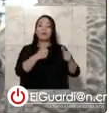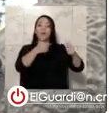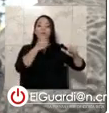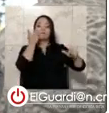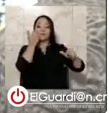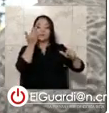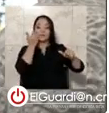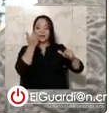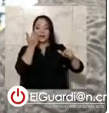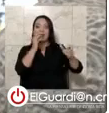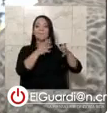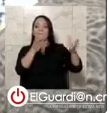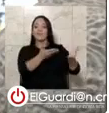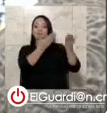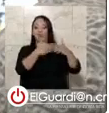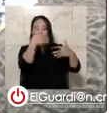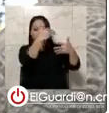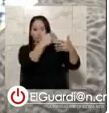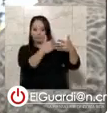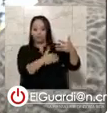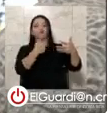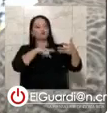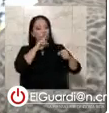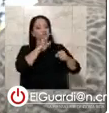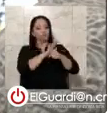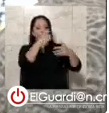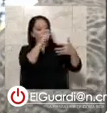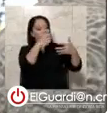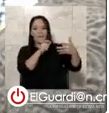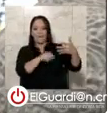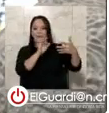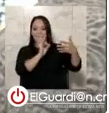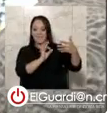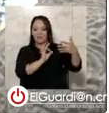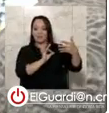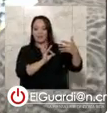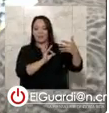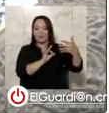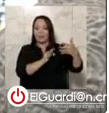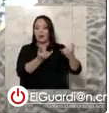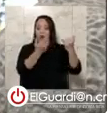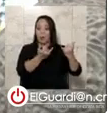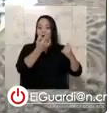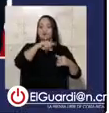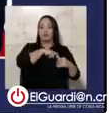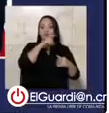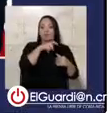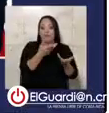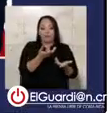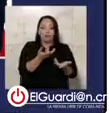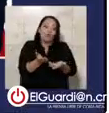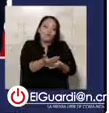facilidad ampliada nos dio una serie de parámetros que hemos venido cumpliendo y que lo que deberíamos hacer ahora es recoger los frutos